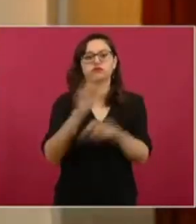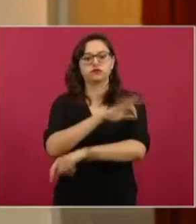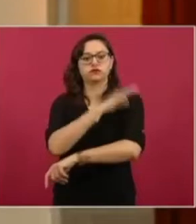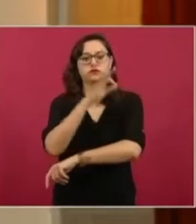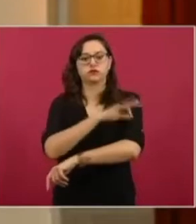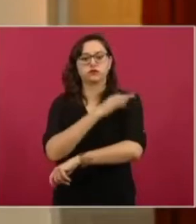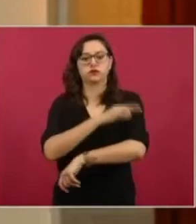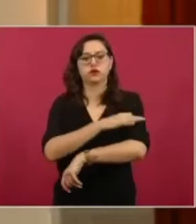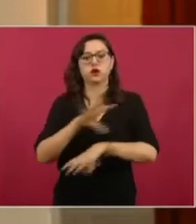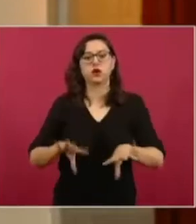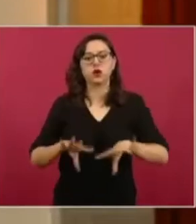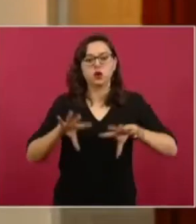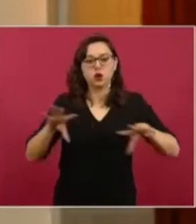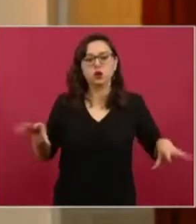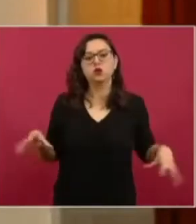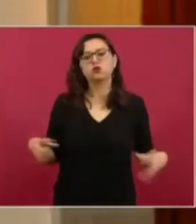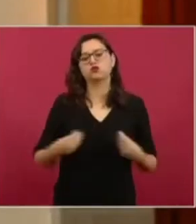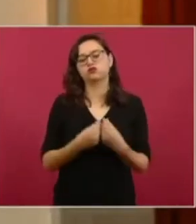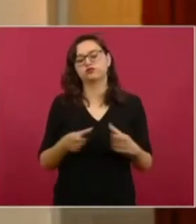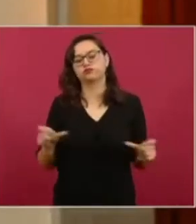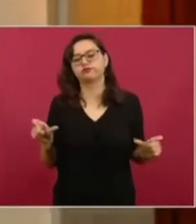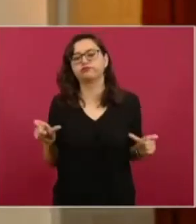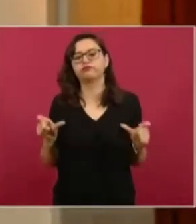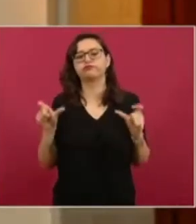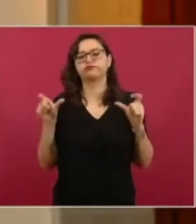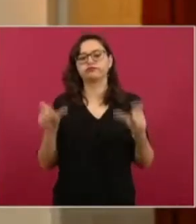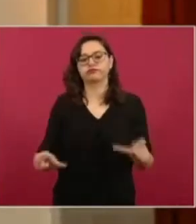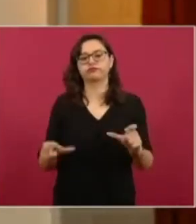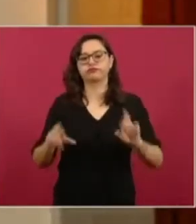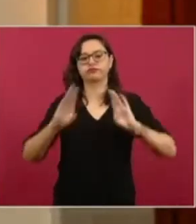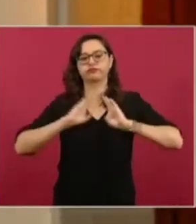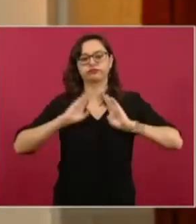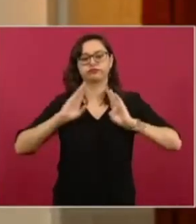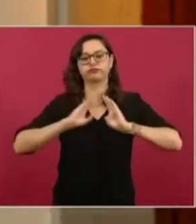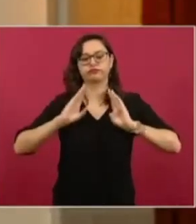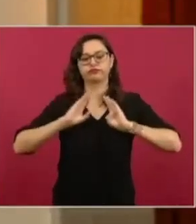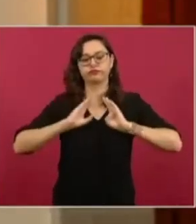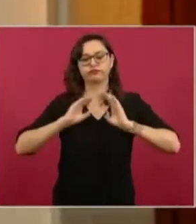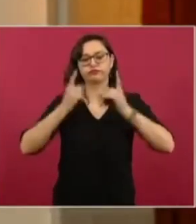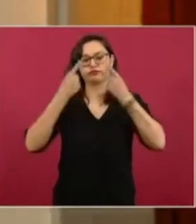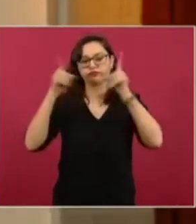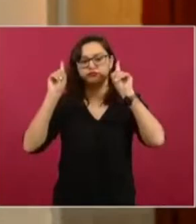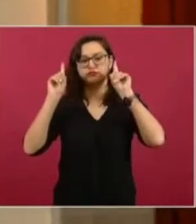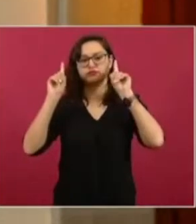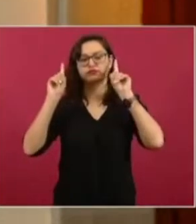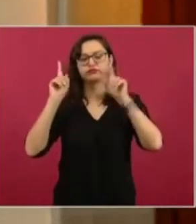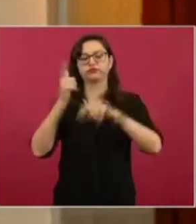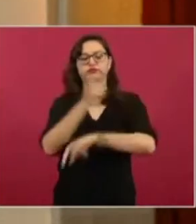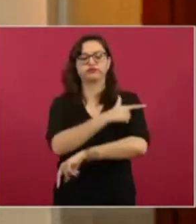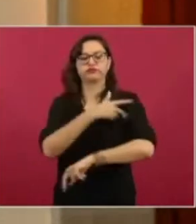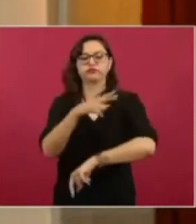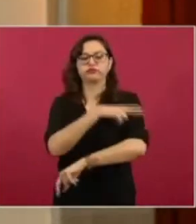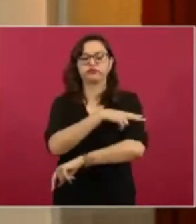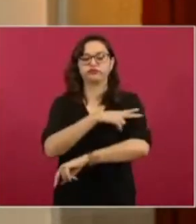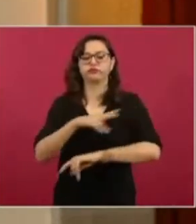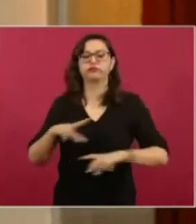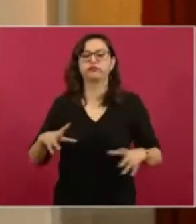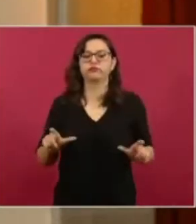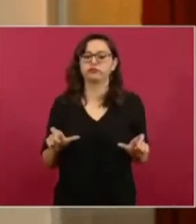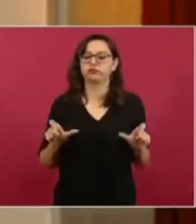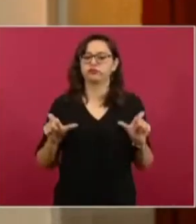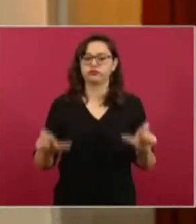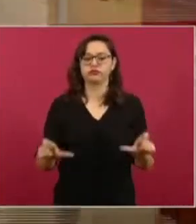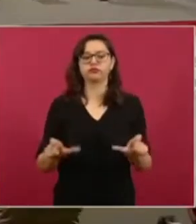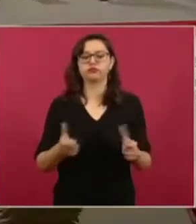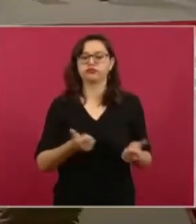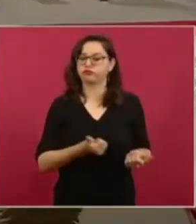estará acompañada con seguridad del Ejército, de la Armada y de la Guardia Nacional y transportada